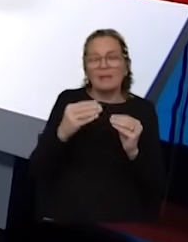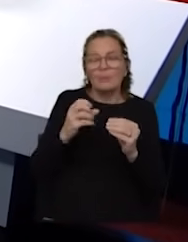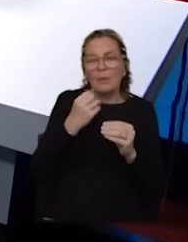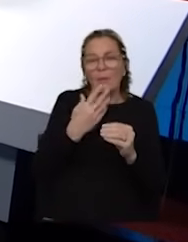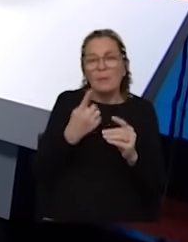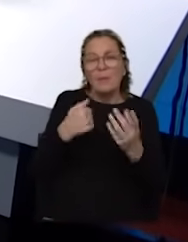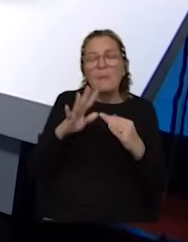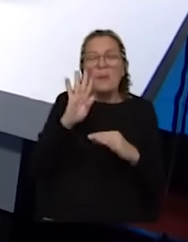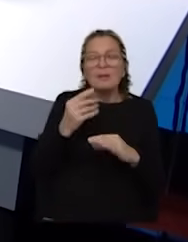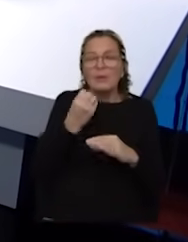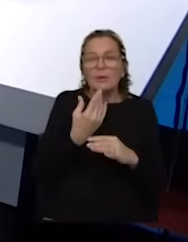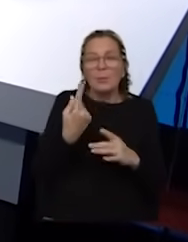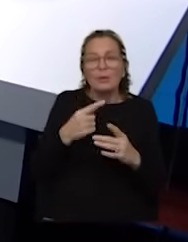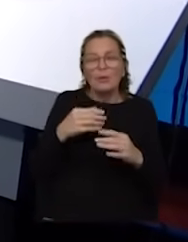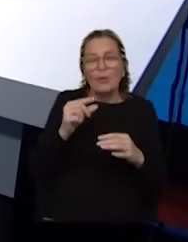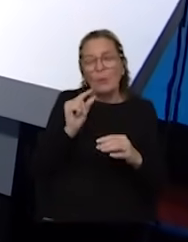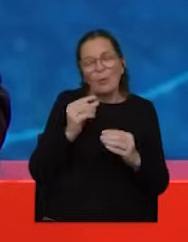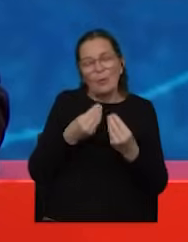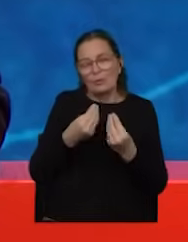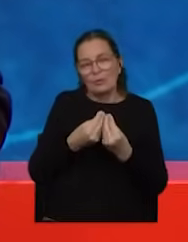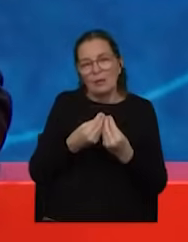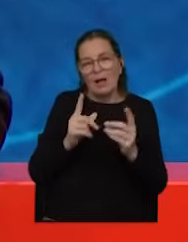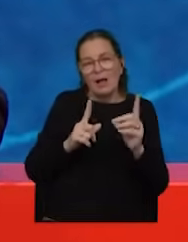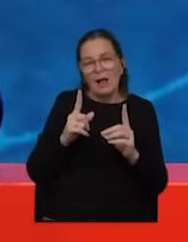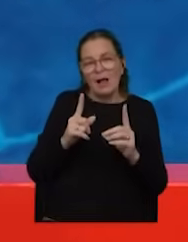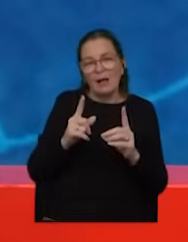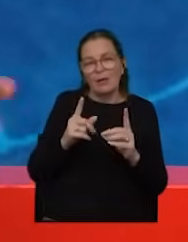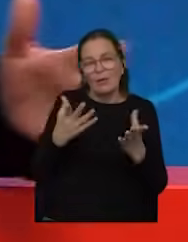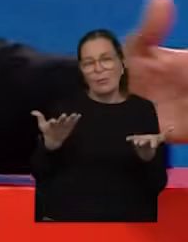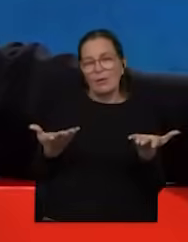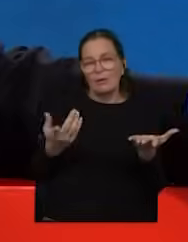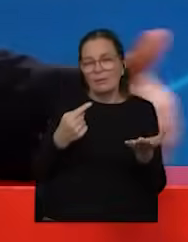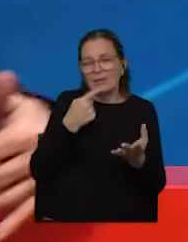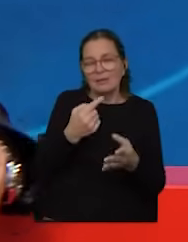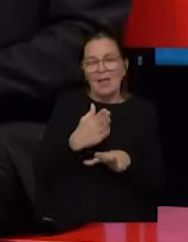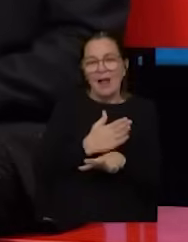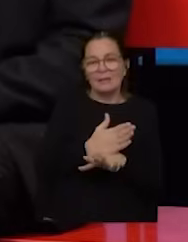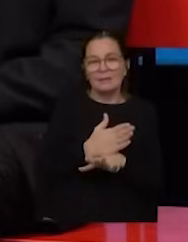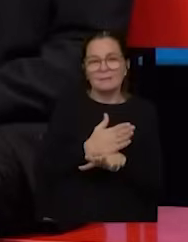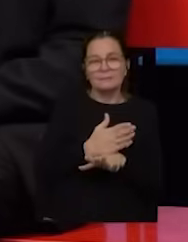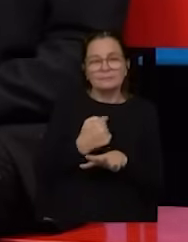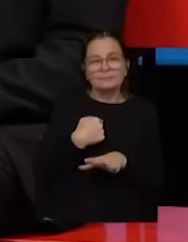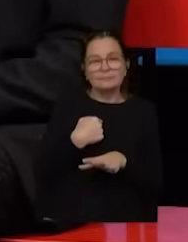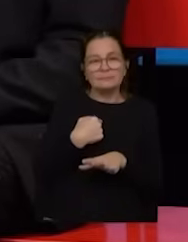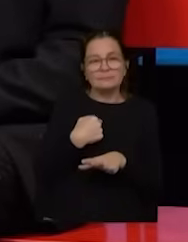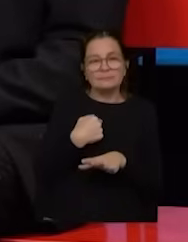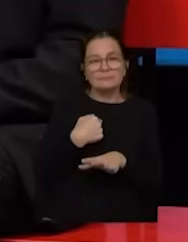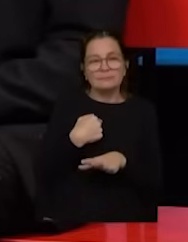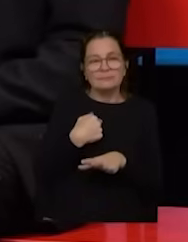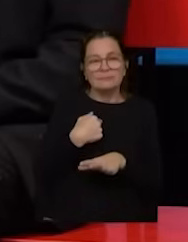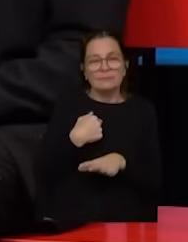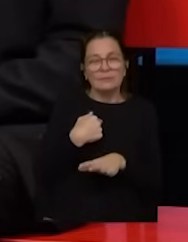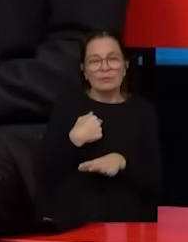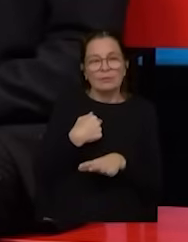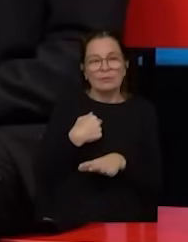está bueno pero pero no mucho más que eso como una cosa común saludo a la bandera es como cuando decían eh yo voy a ser yo voy a ser